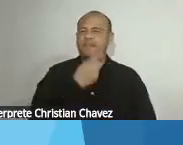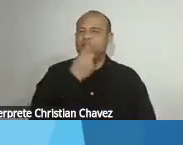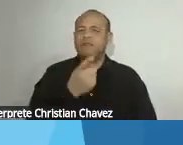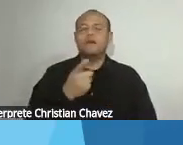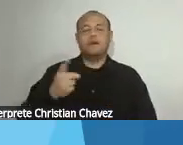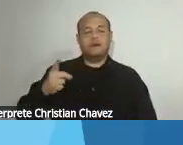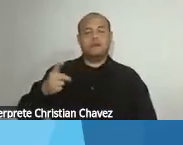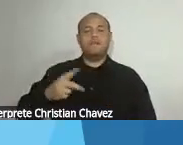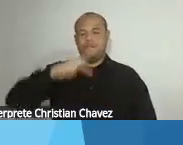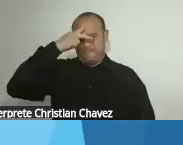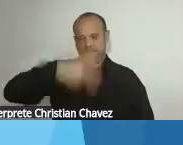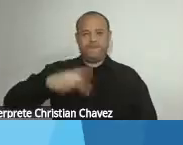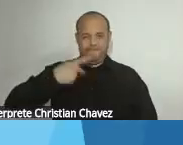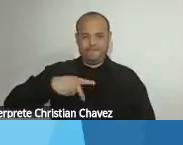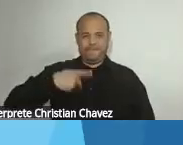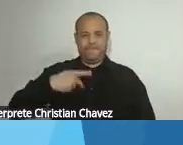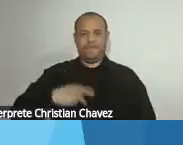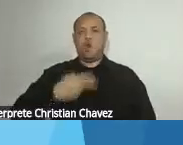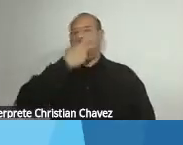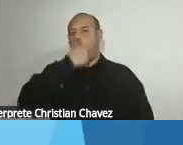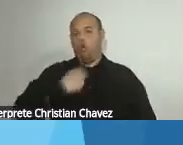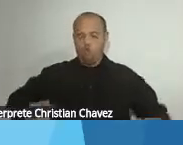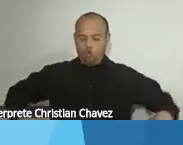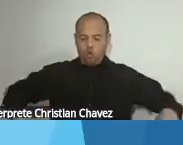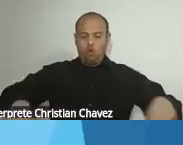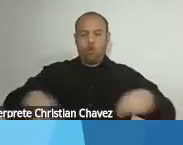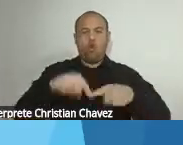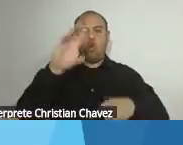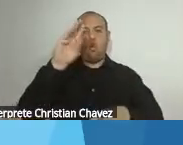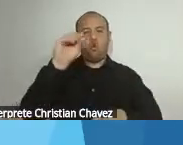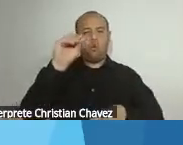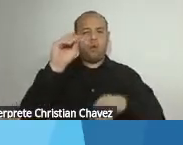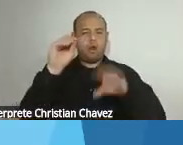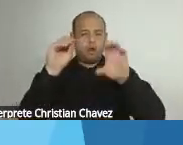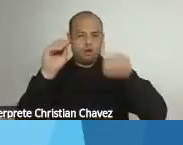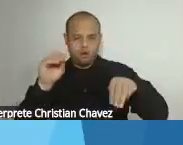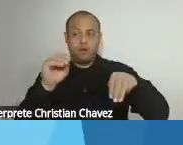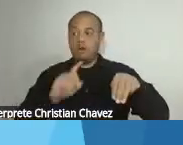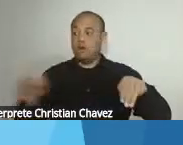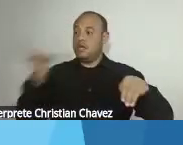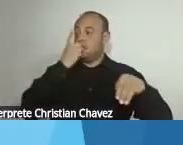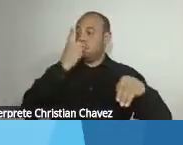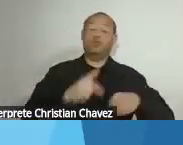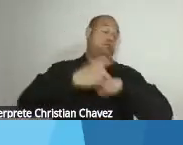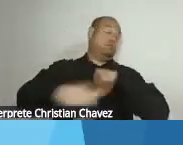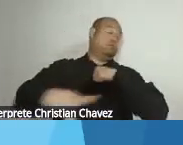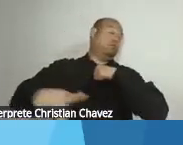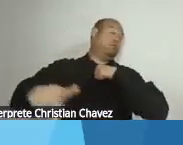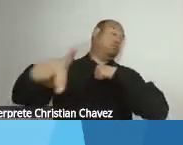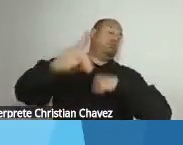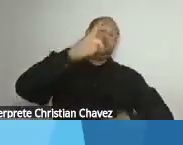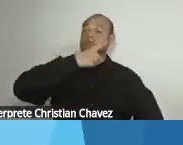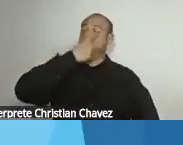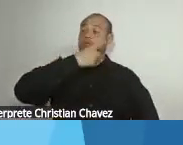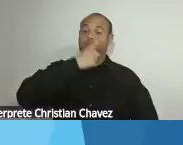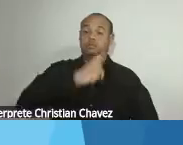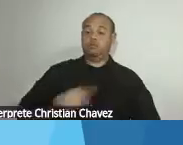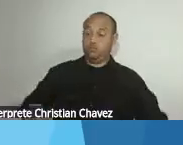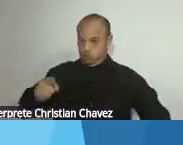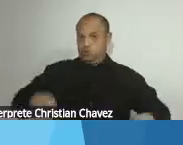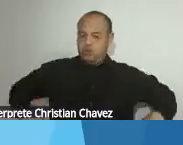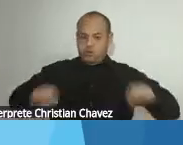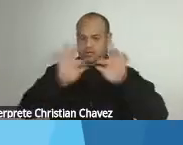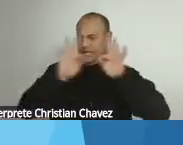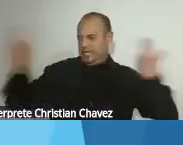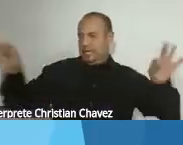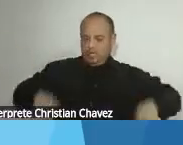de cintura en hombres mayor a 90 centímetros, pues ya se considera un factor de riesgo para que haya alteraciones metabólicas. Y